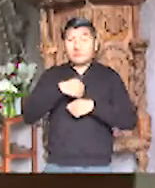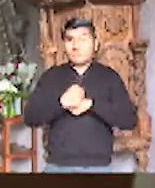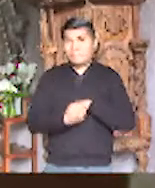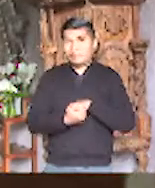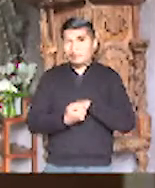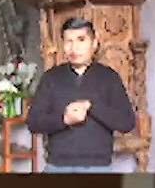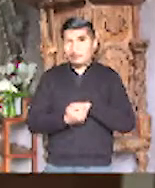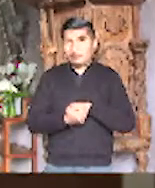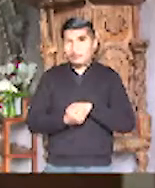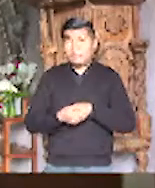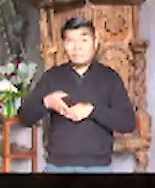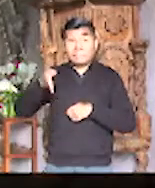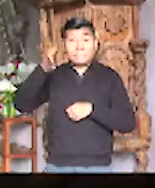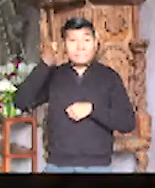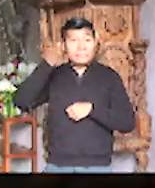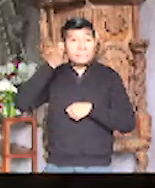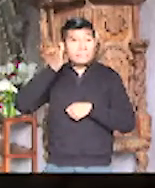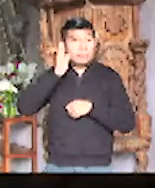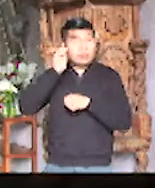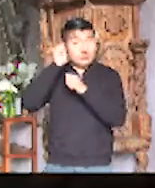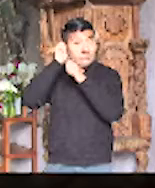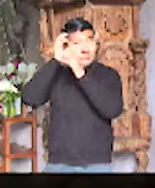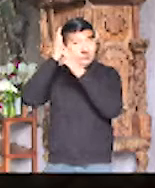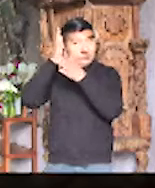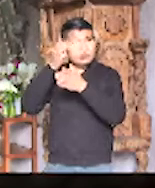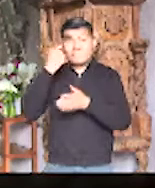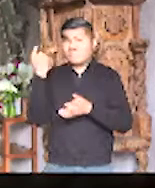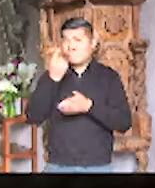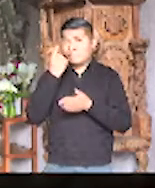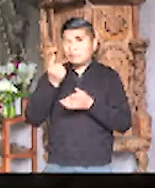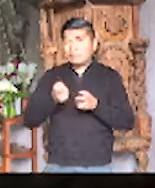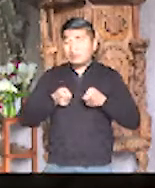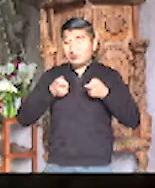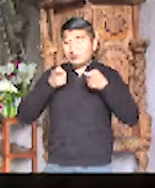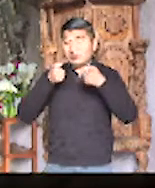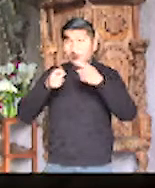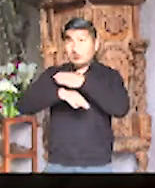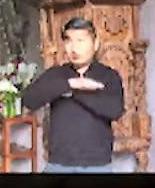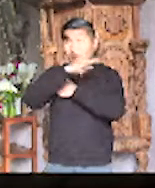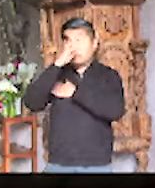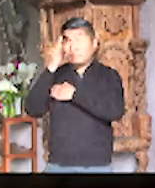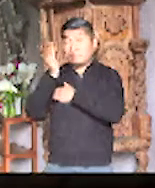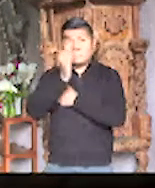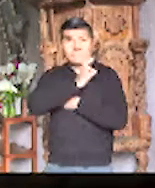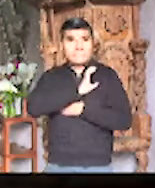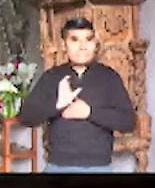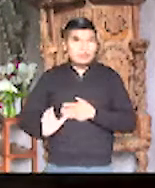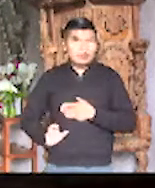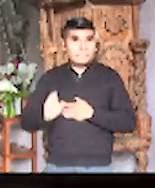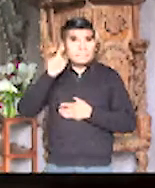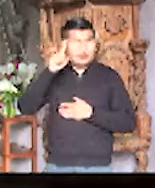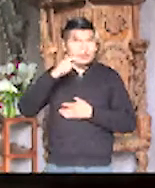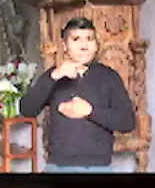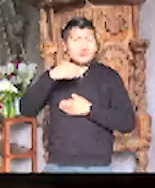que dios padre siempre nos regale del cielo a cristo el pan que se